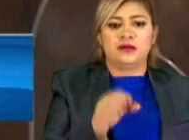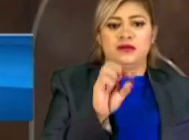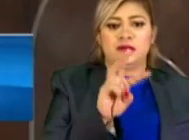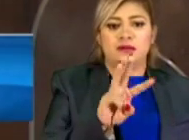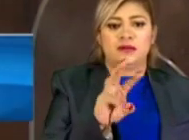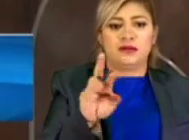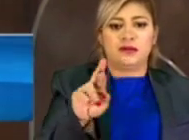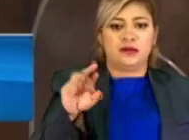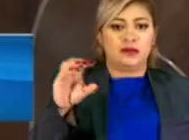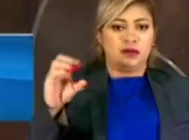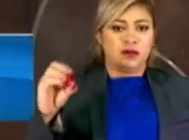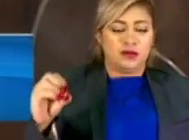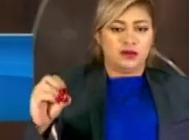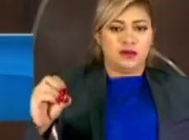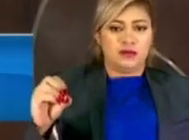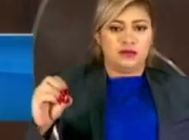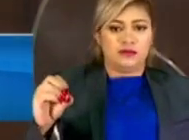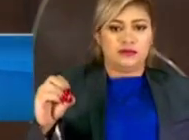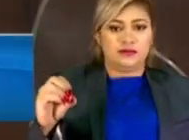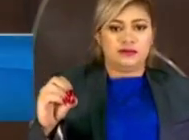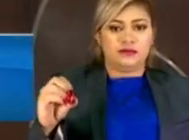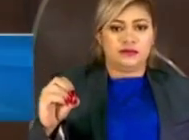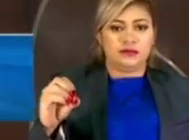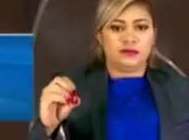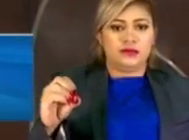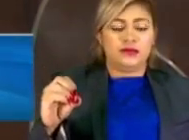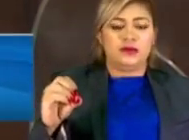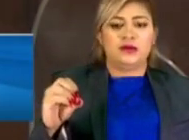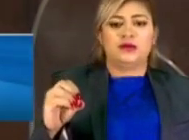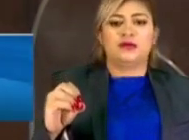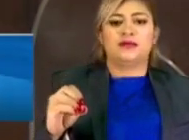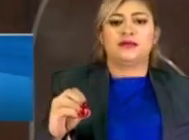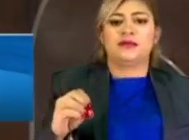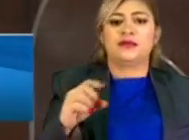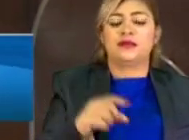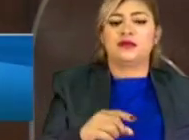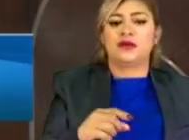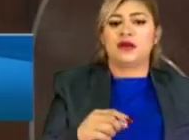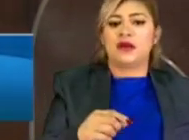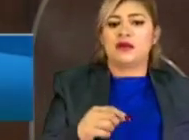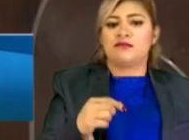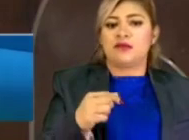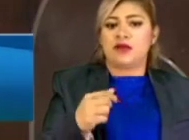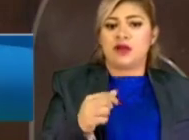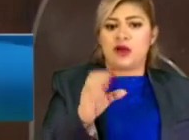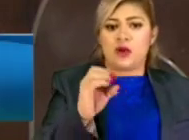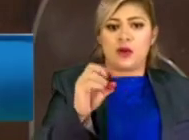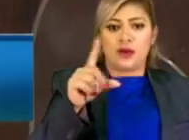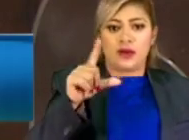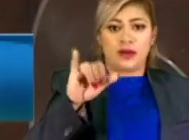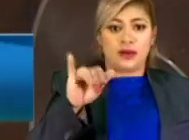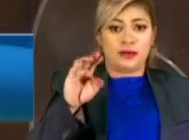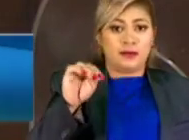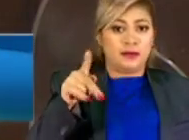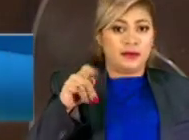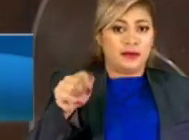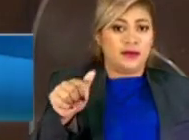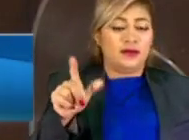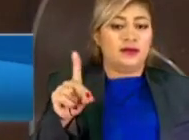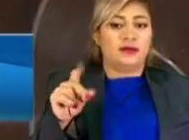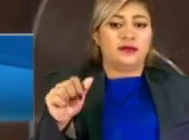WRO por sus siglas en inglés, como sede de las Olimpiadas Mundiales de Robótica para el año